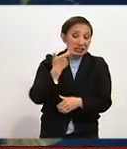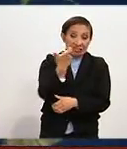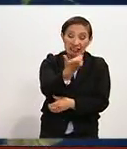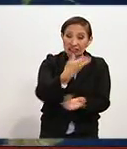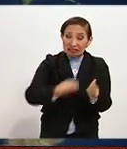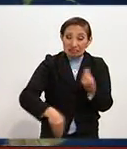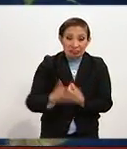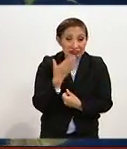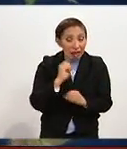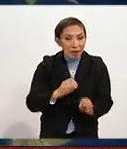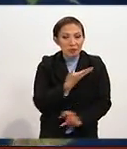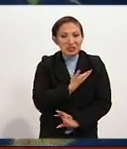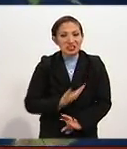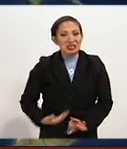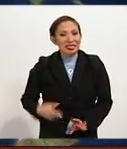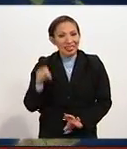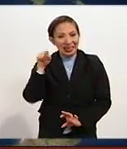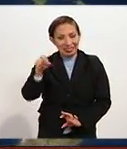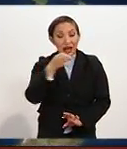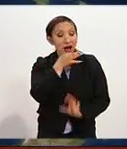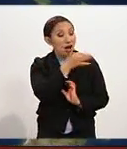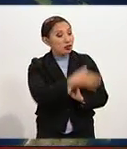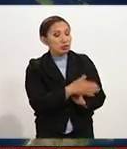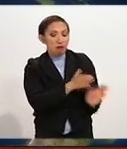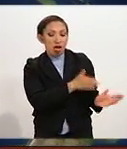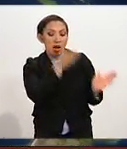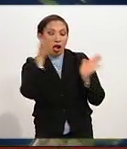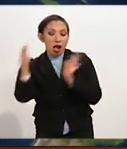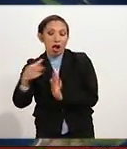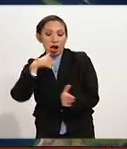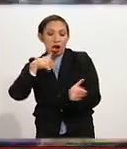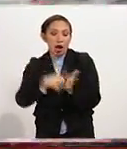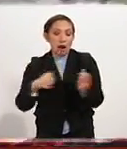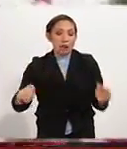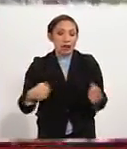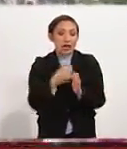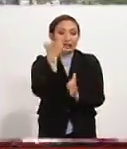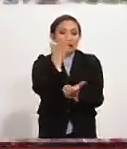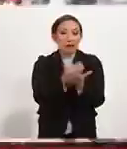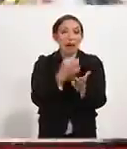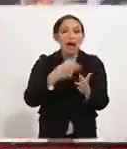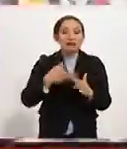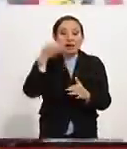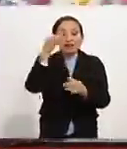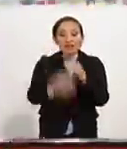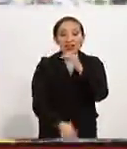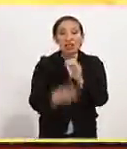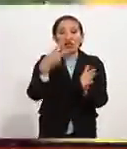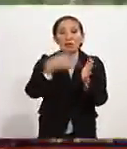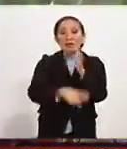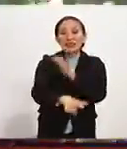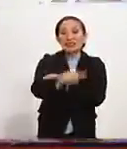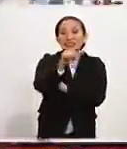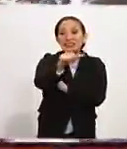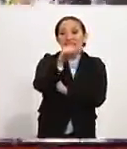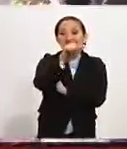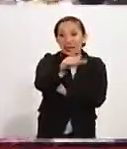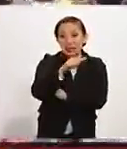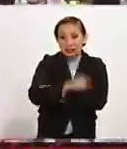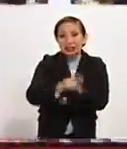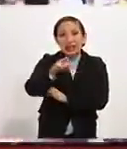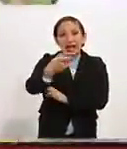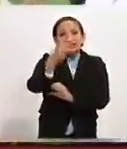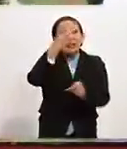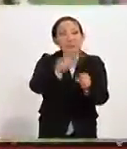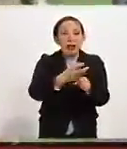financiera, el presidente Nicolás Maduro anunció la extensión del decreto de emergencia económica hasta finales de 2016. Se trata